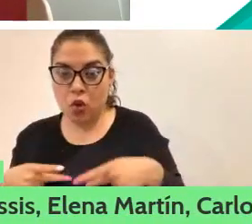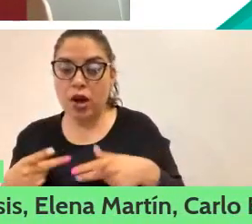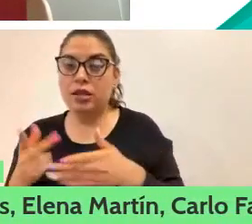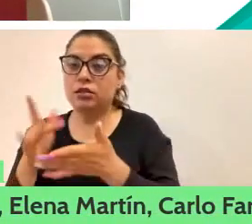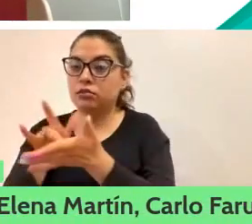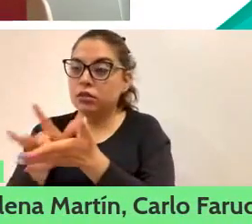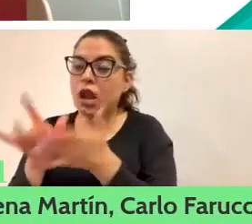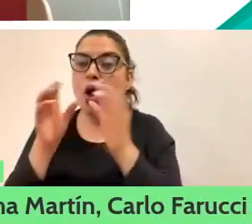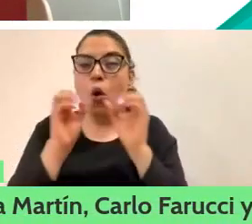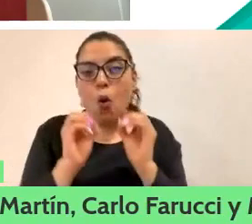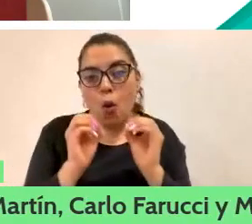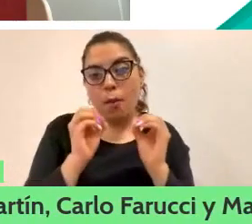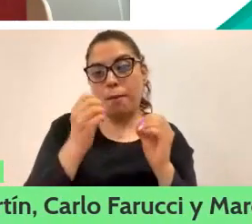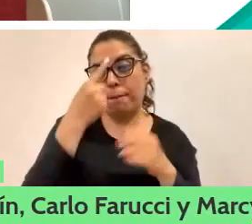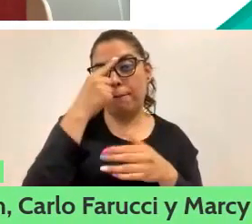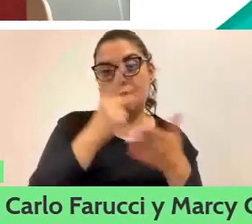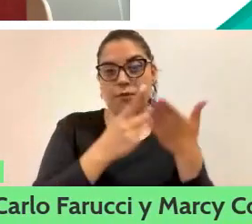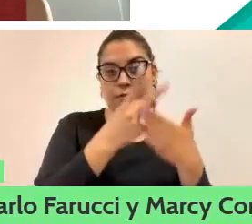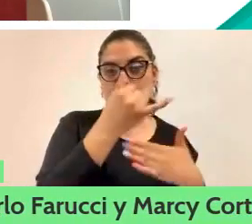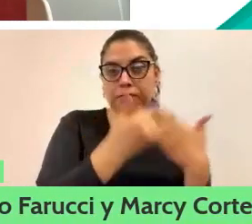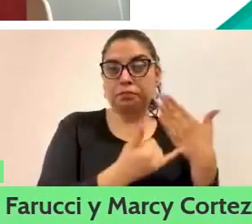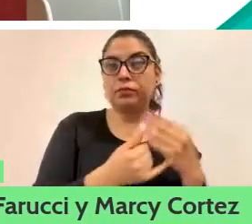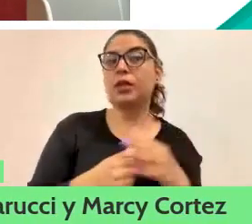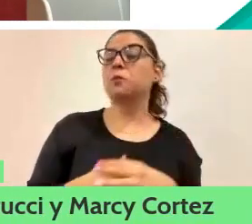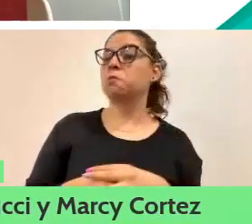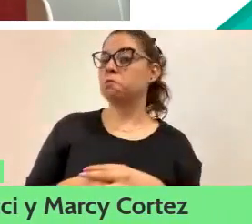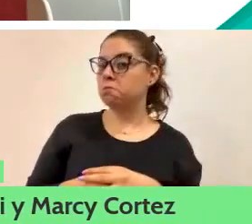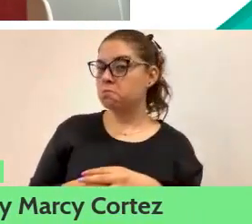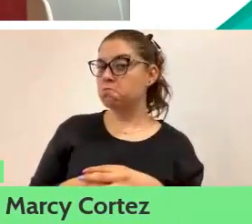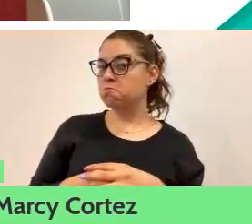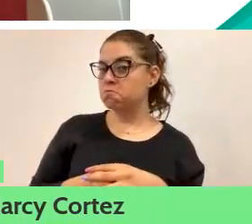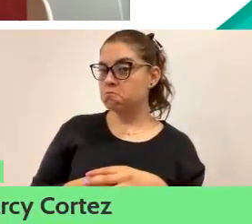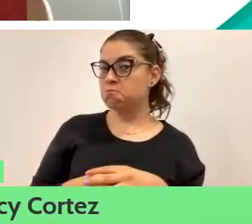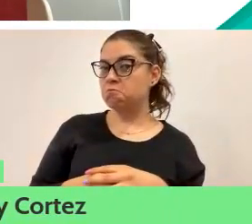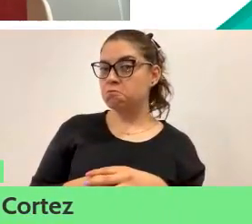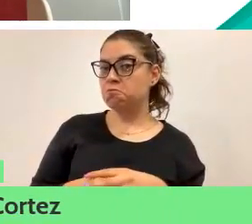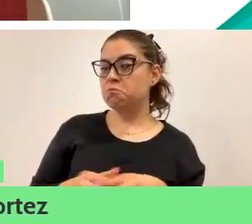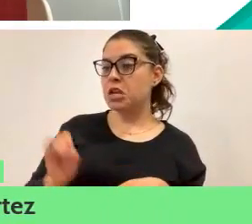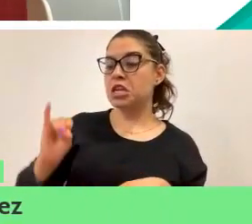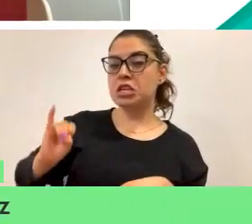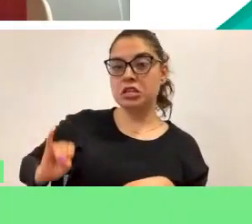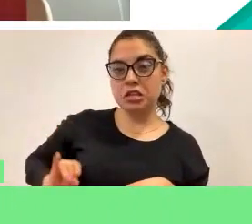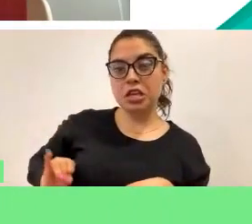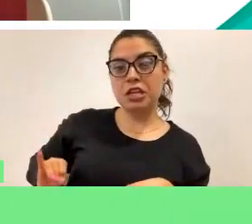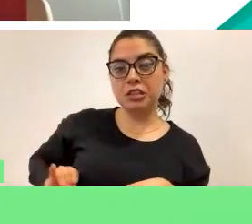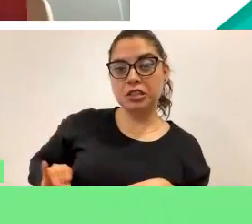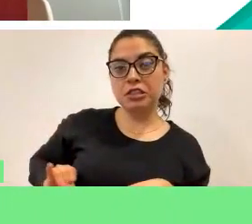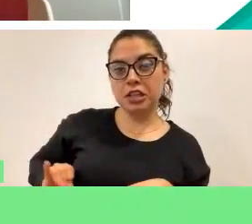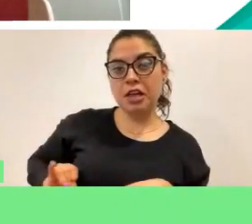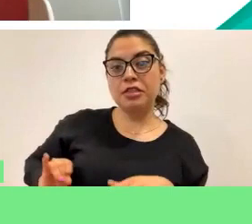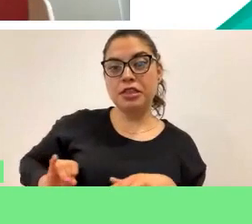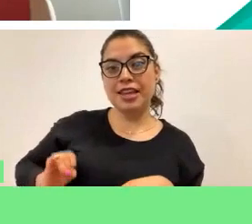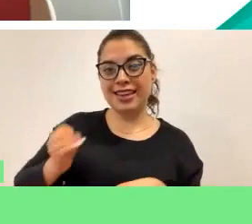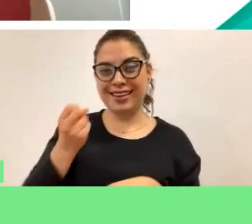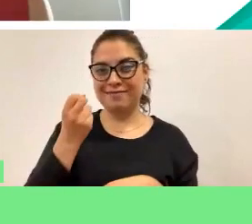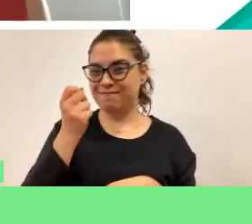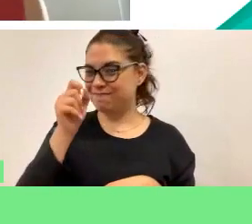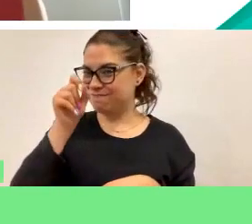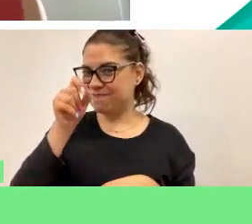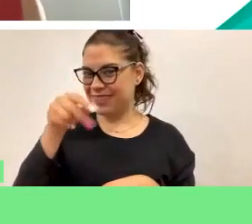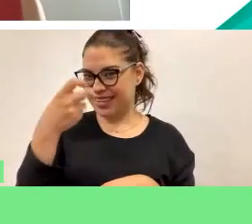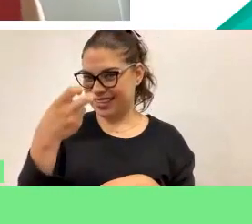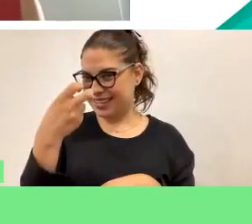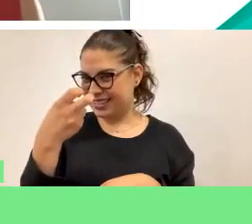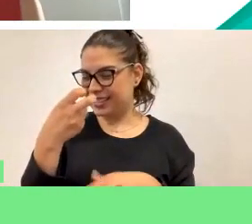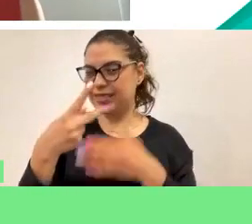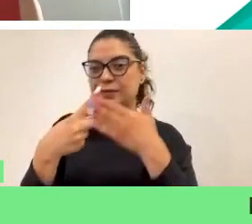Intermón. Realmente muy interesante la vuelta, la forma que tiene este producto, porque al final,